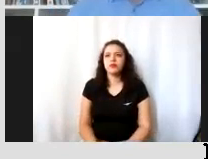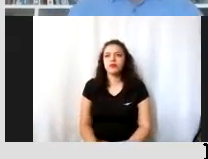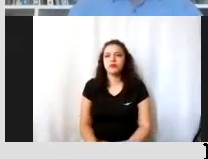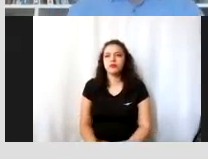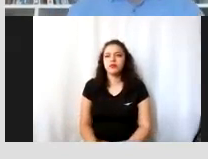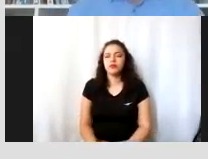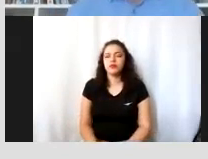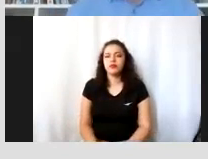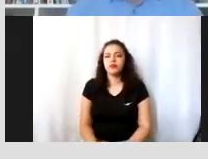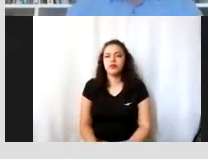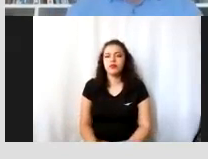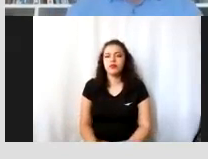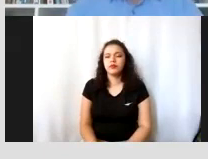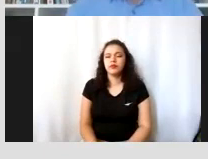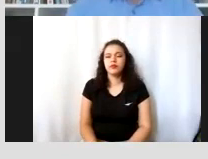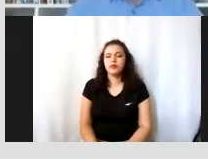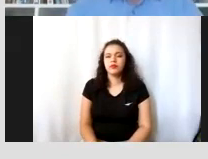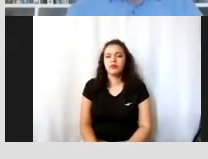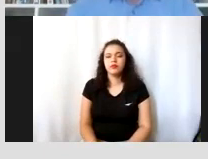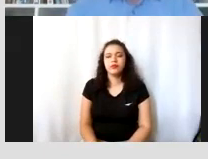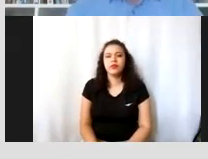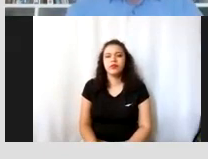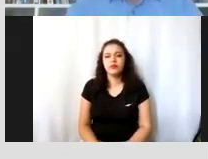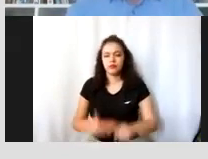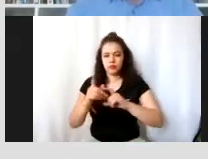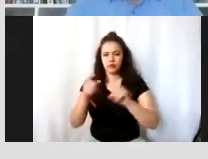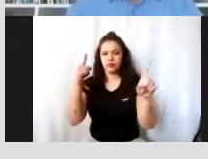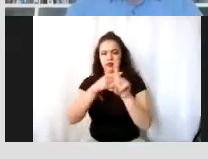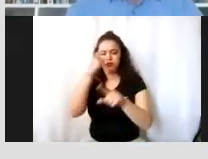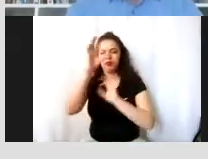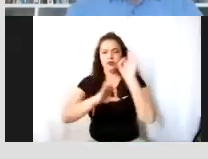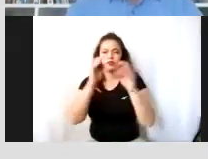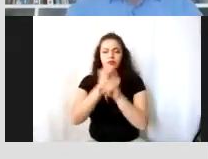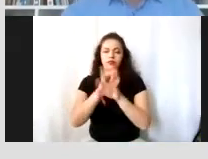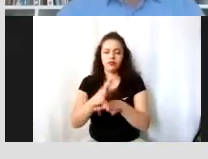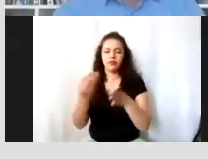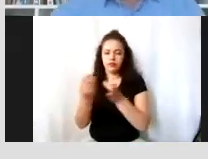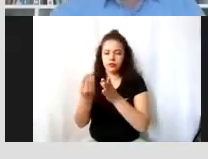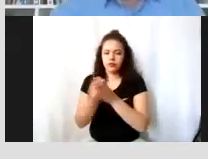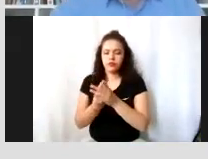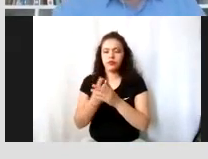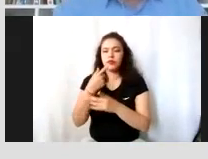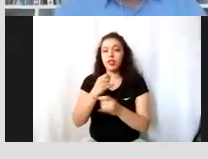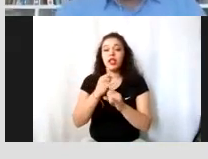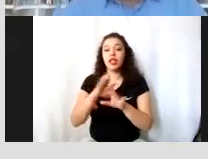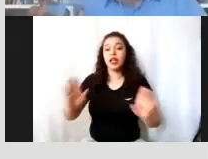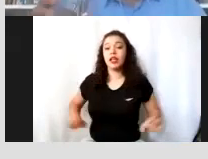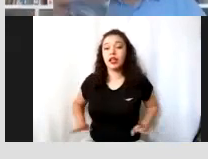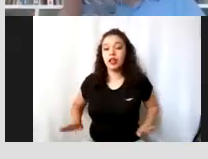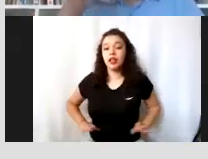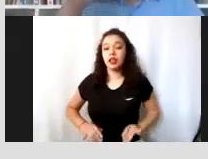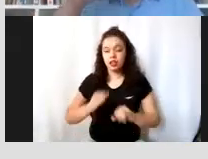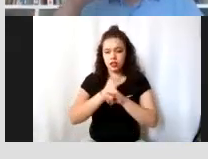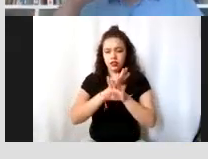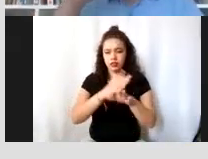Bueno, viene como apartado y finalidades del tratamiento de los datos personales y tipo de datos recabados. Los datos